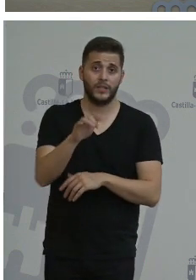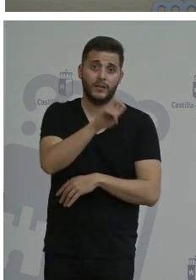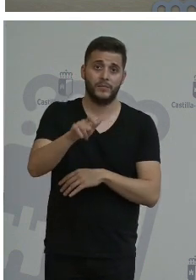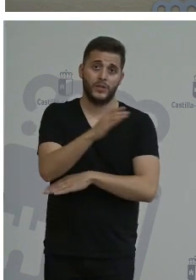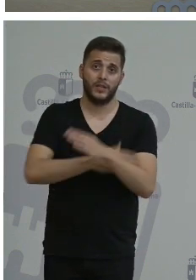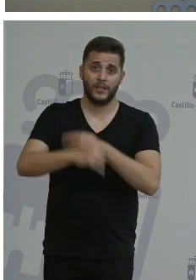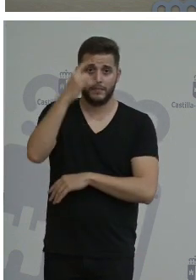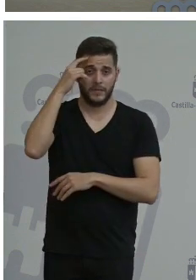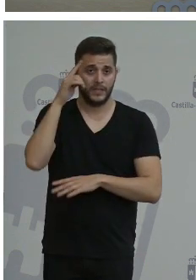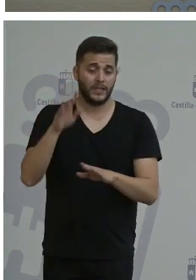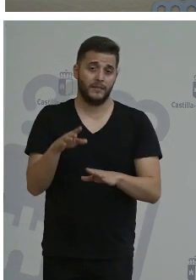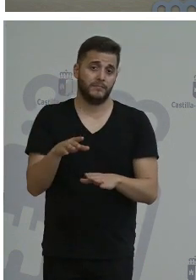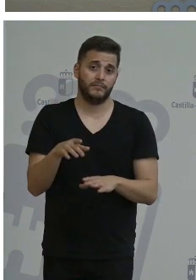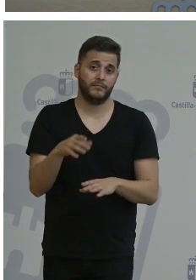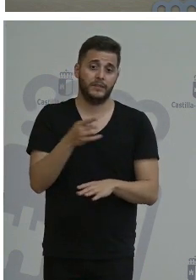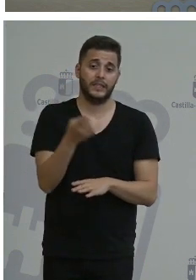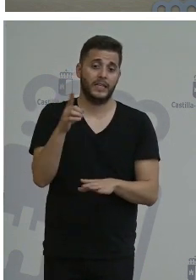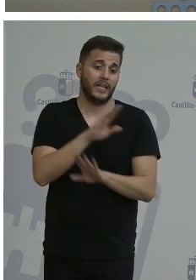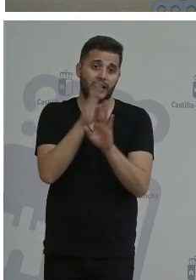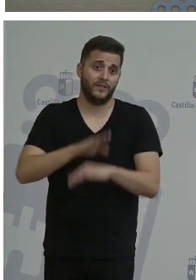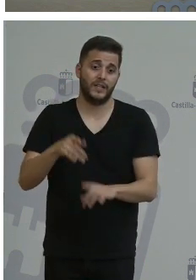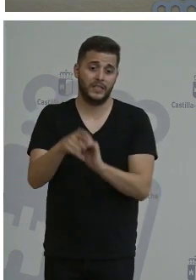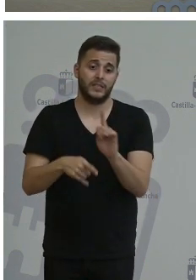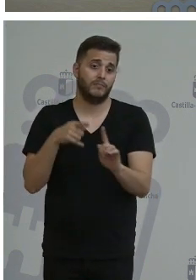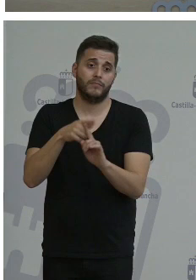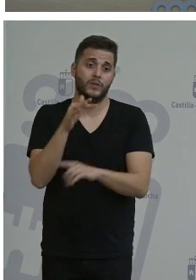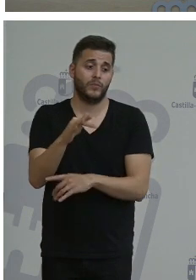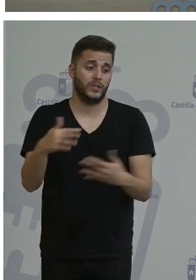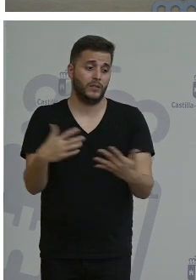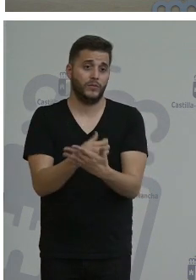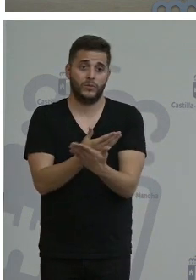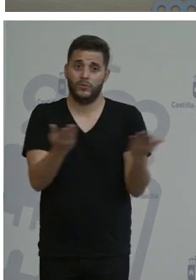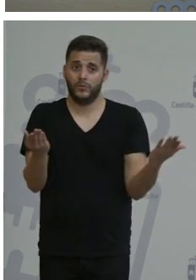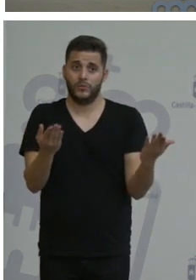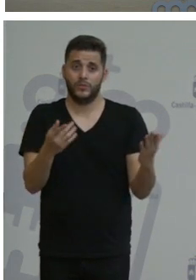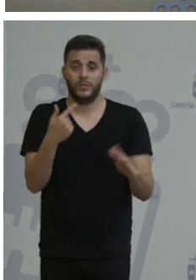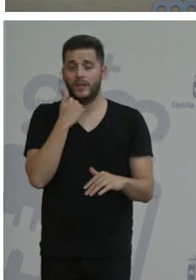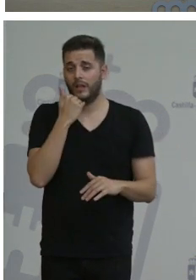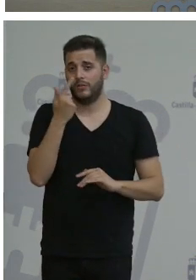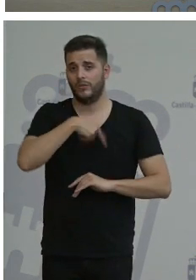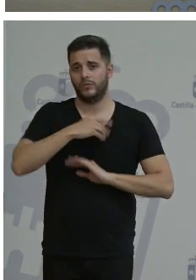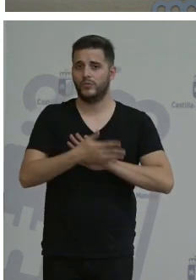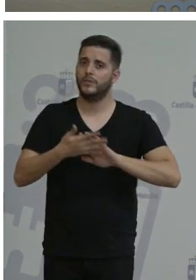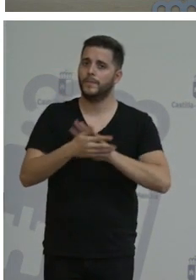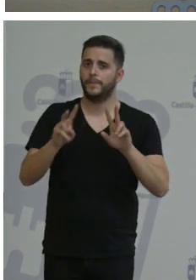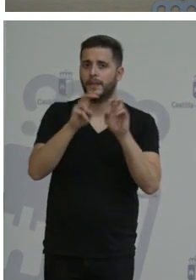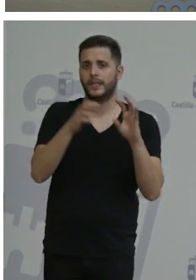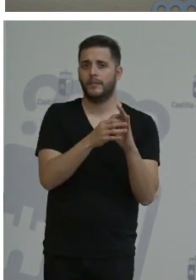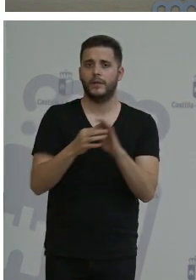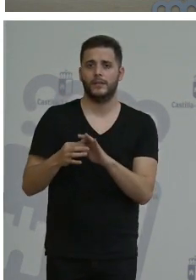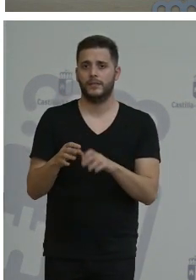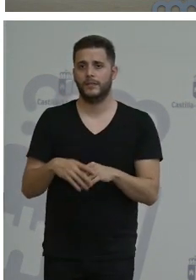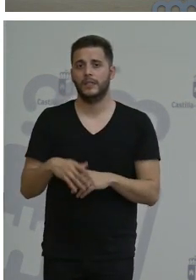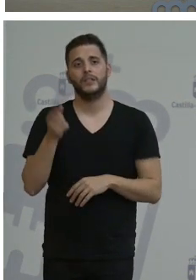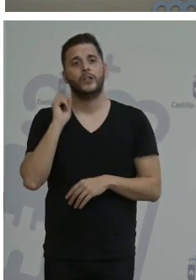intelectual, pero le beneficia a todo el mundo, ¿no? Que es algo que siempre decimos desde los temas relacionados con la accesibilidad,